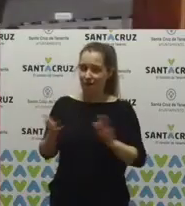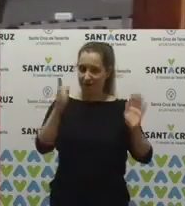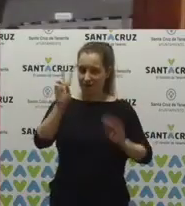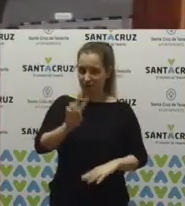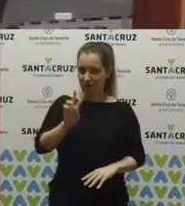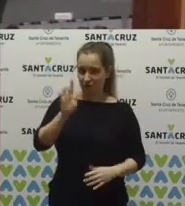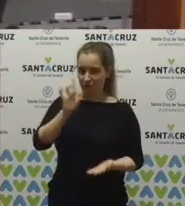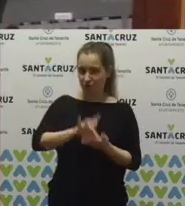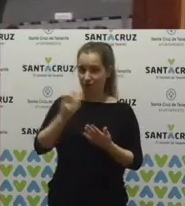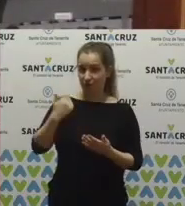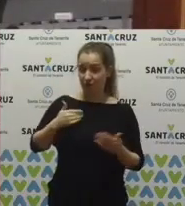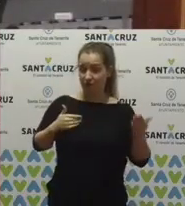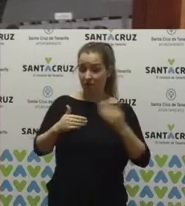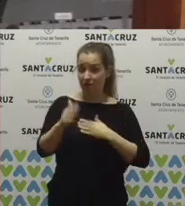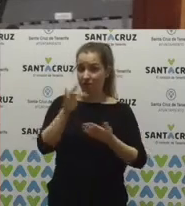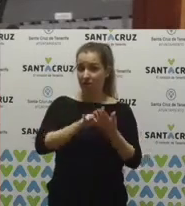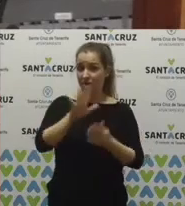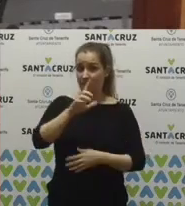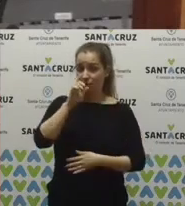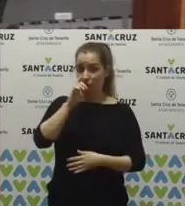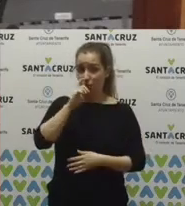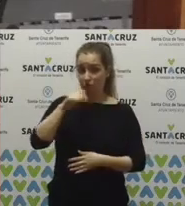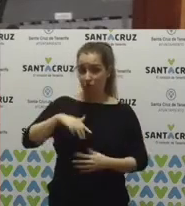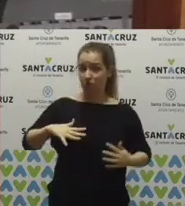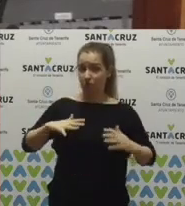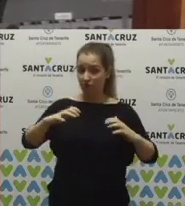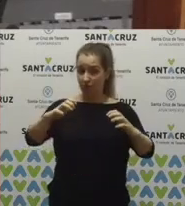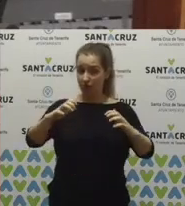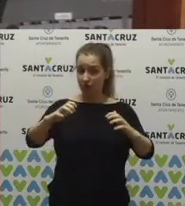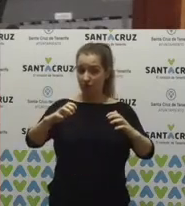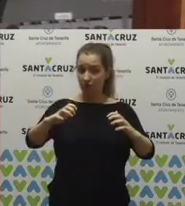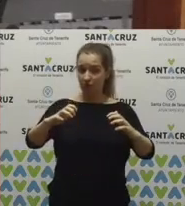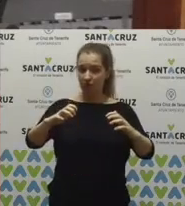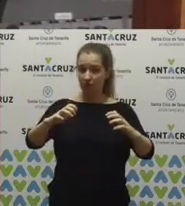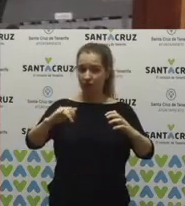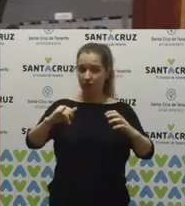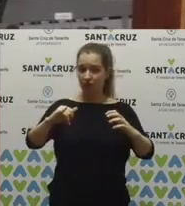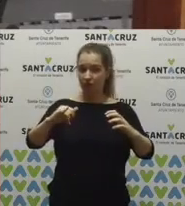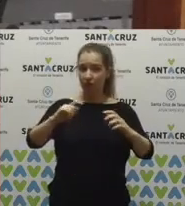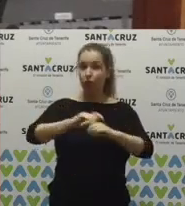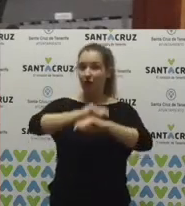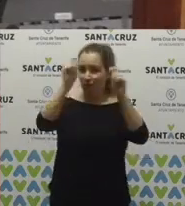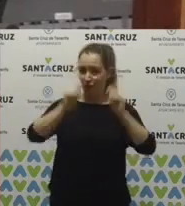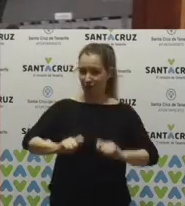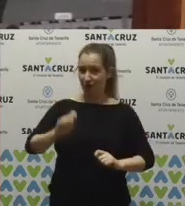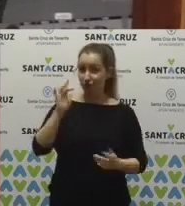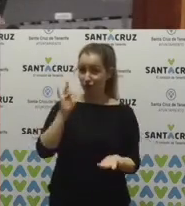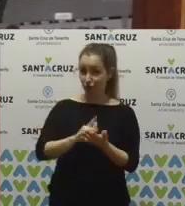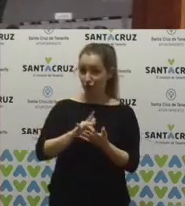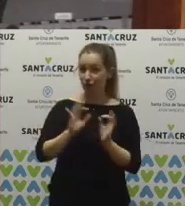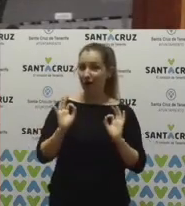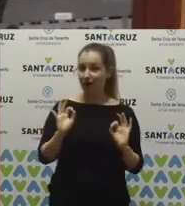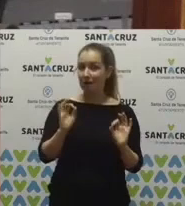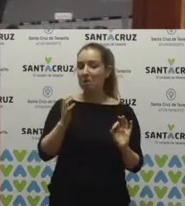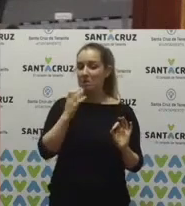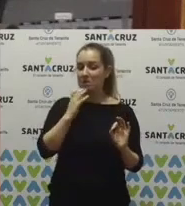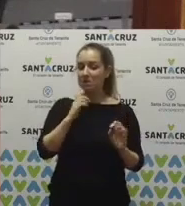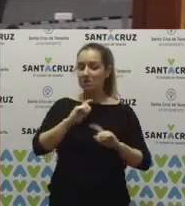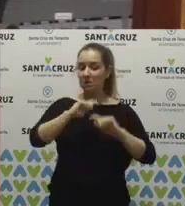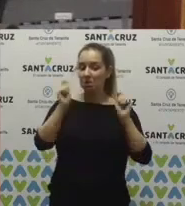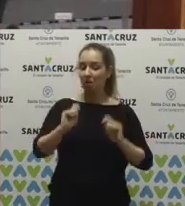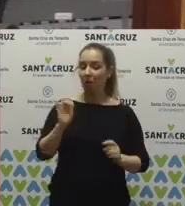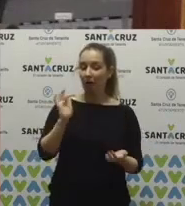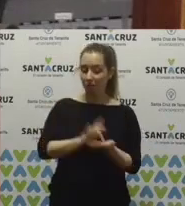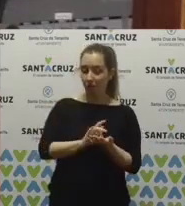próximo 5 de junio se van a celebrar en este salón de plenos ya bodas yo creo que si se le abre una boda se puede celebrar un pleno de manera